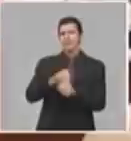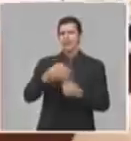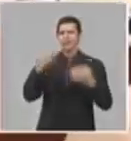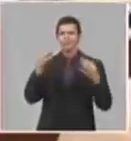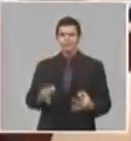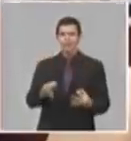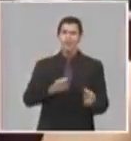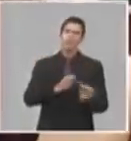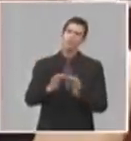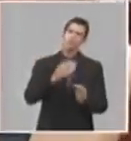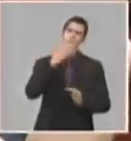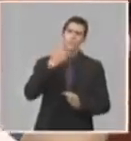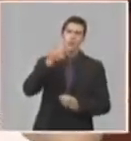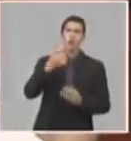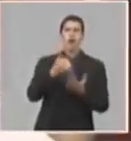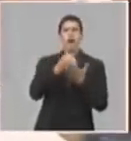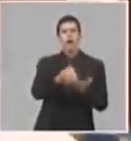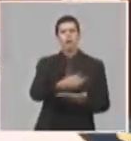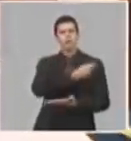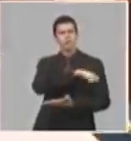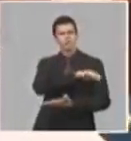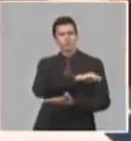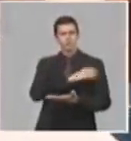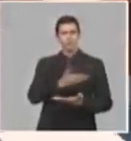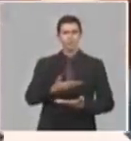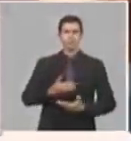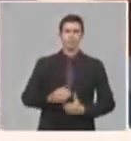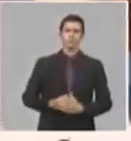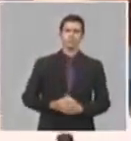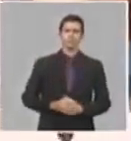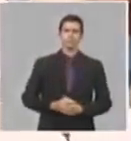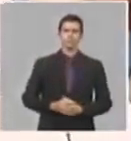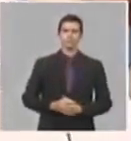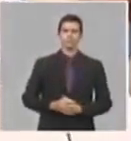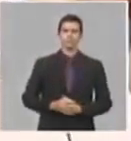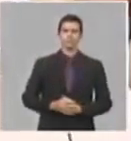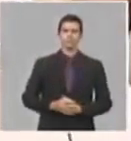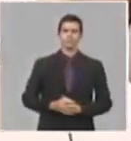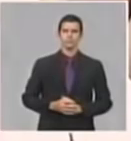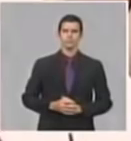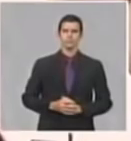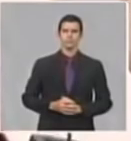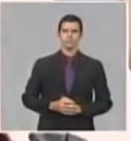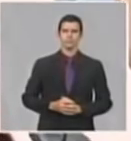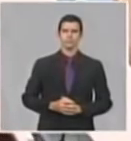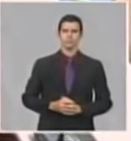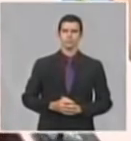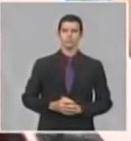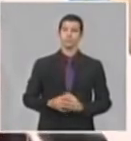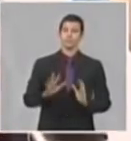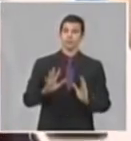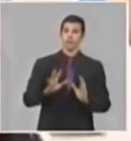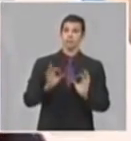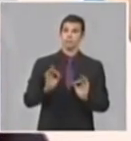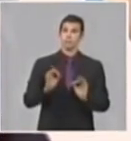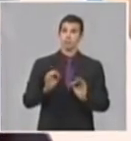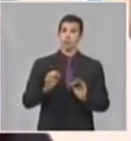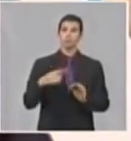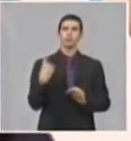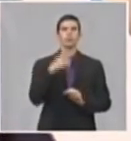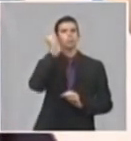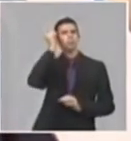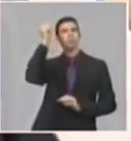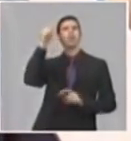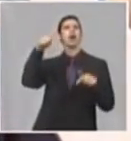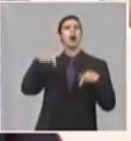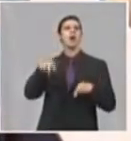Y por otra parte, como estamos partiendo los documentos aprobados por el Congreso del Partido, son cosas que se aprobaron, es la implementación de